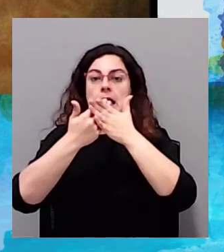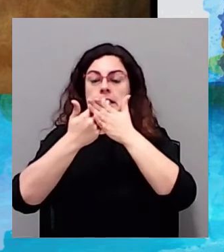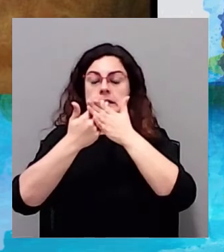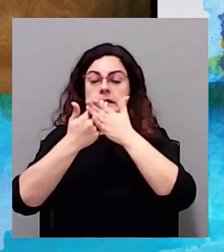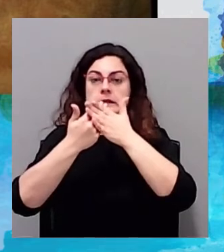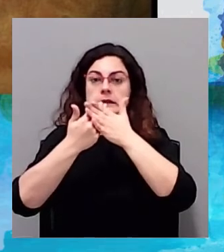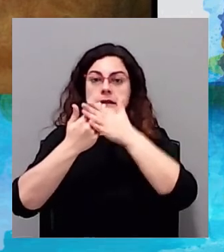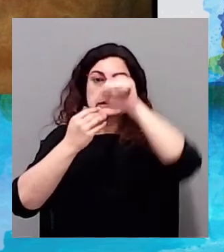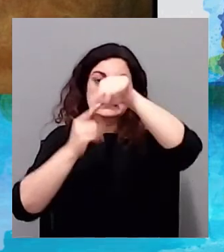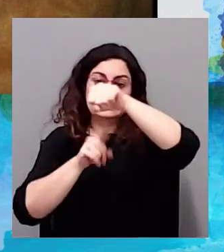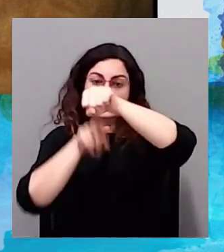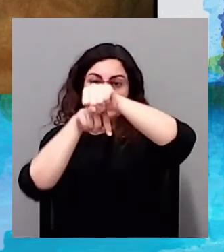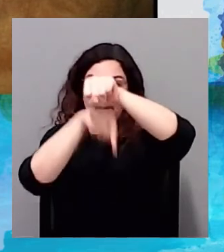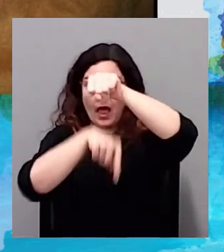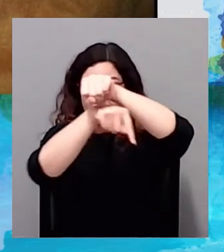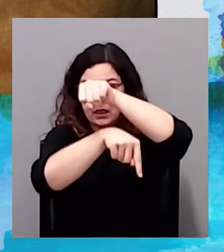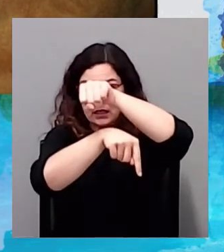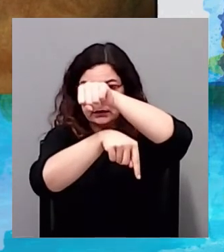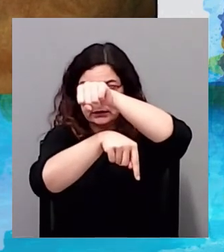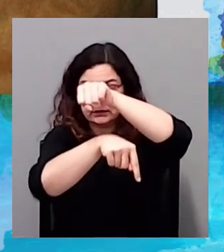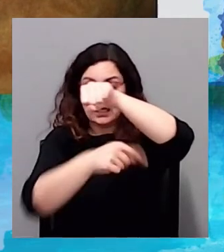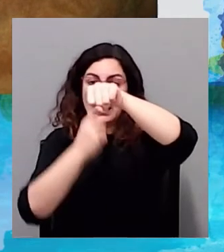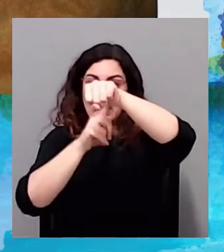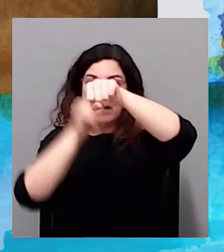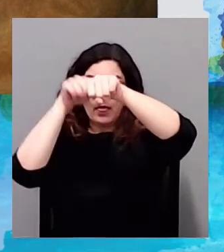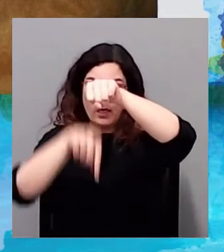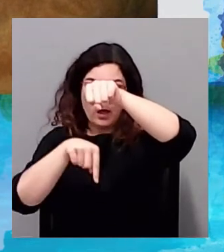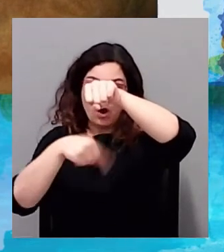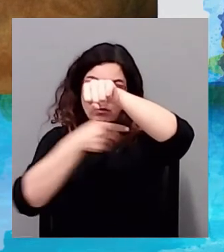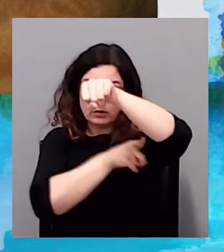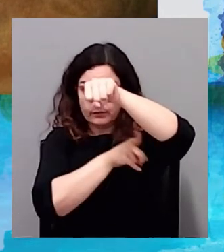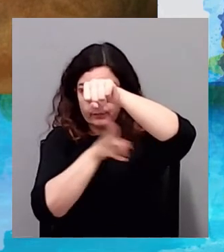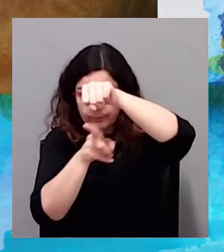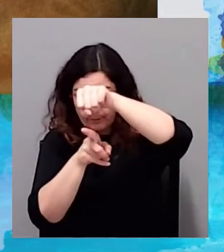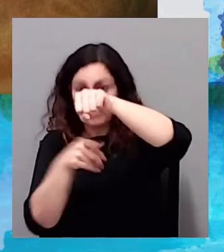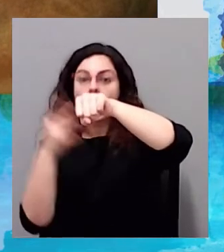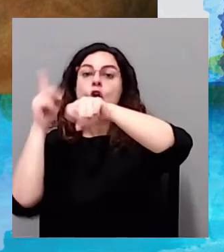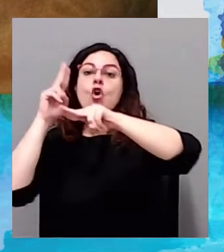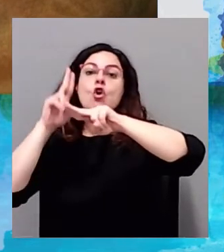arriba hacia abajo, de izquierda a derecha, como una brecha que parte el rojo del animal.